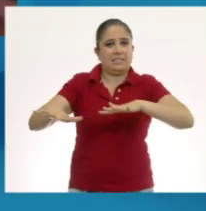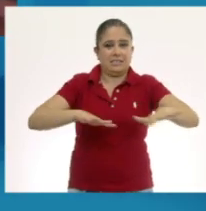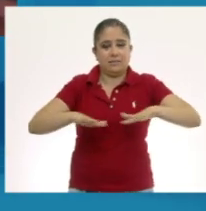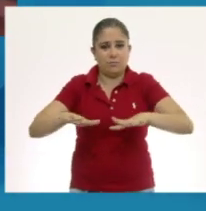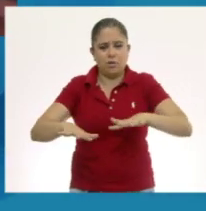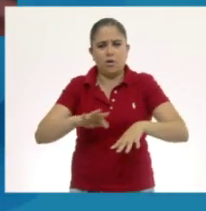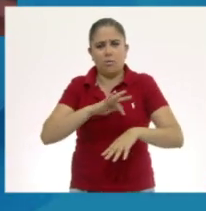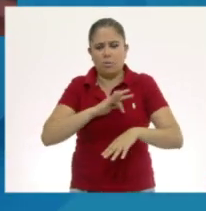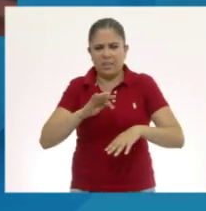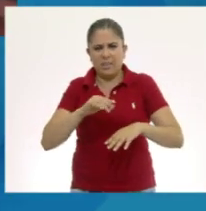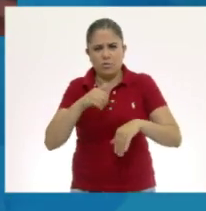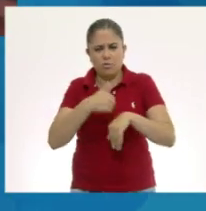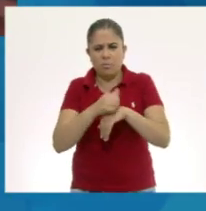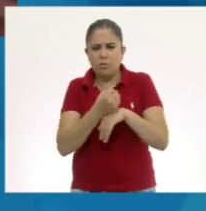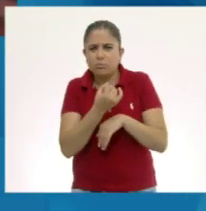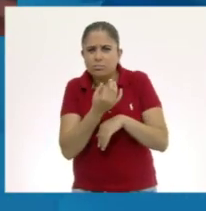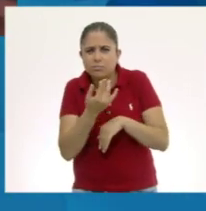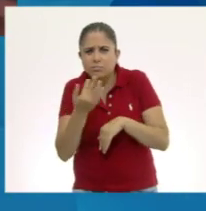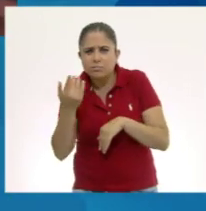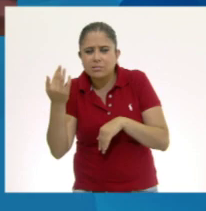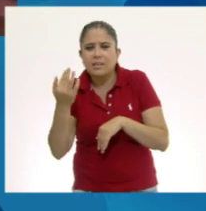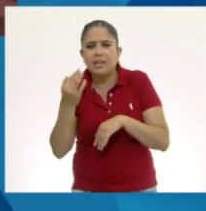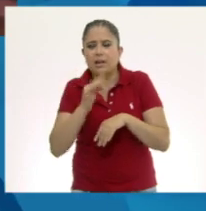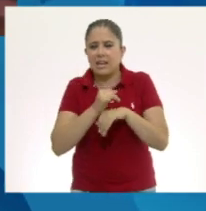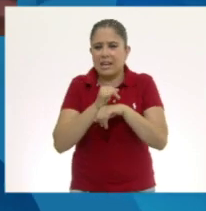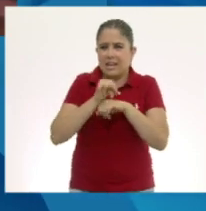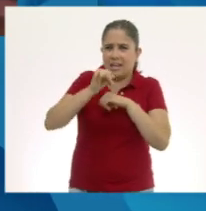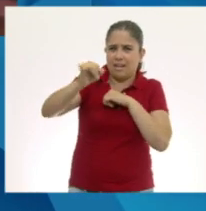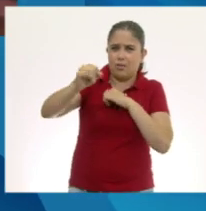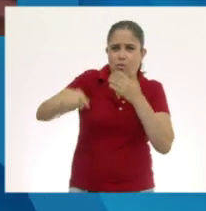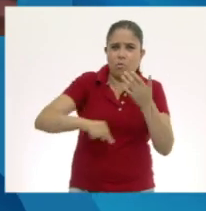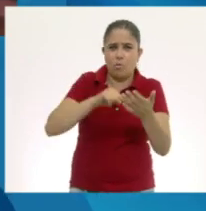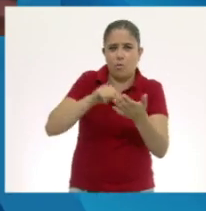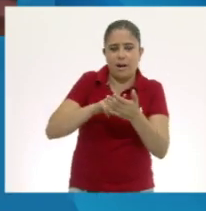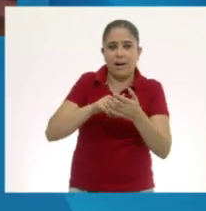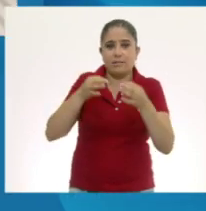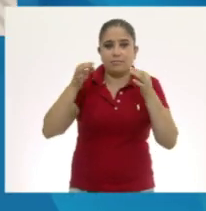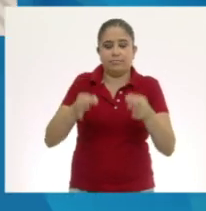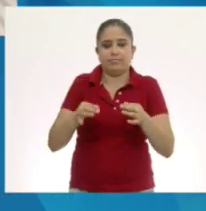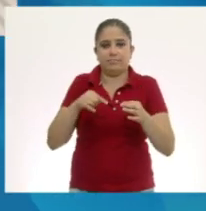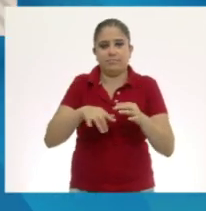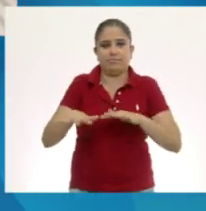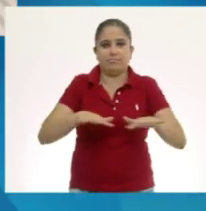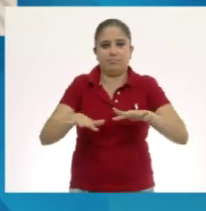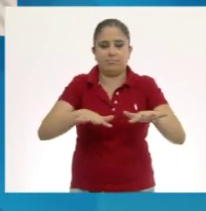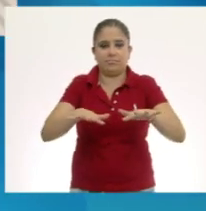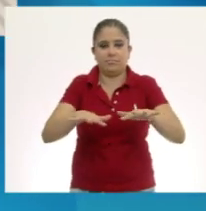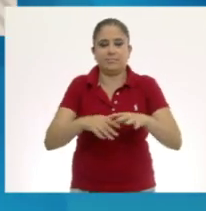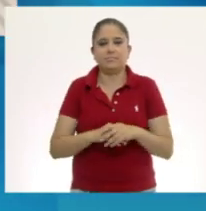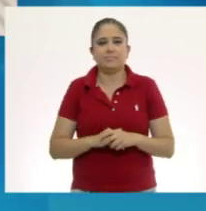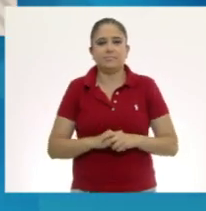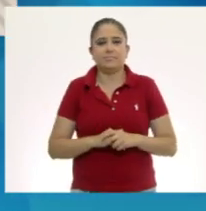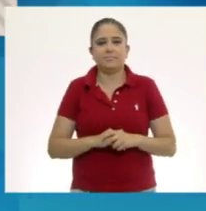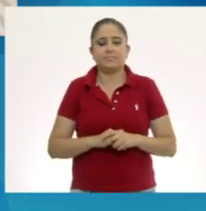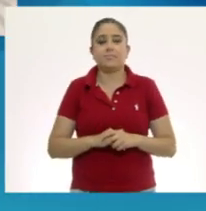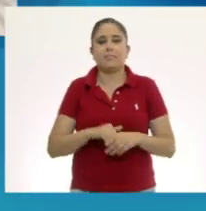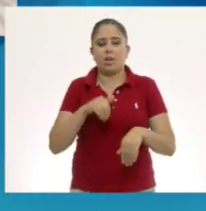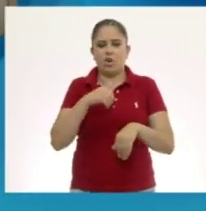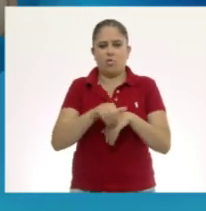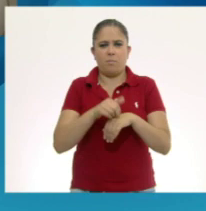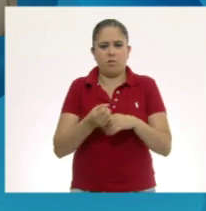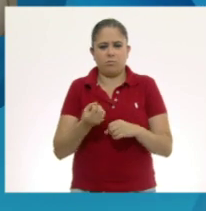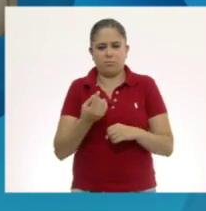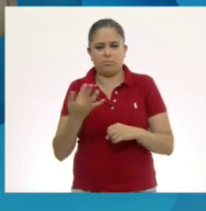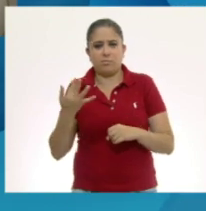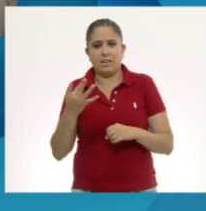puede medir en cualquier punto, a cualquier distancia del lugar donde se originó. La magnitud se mide en